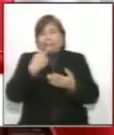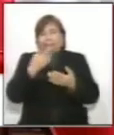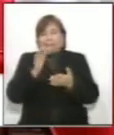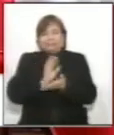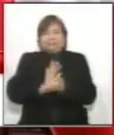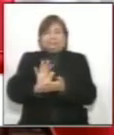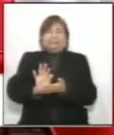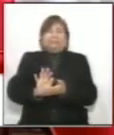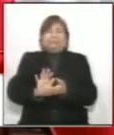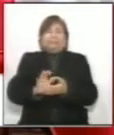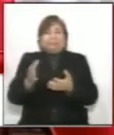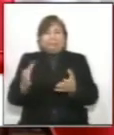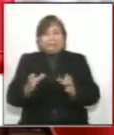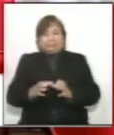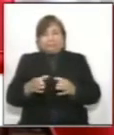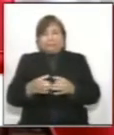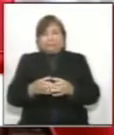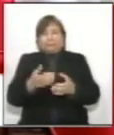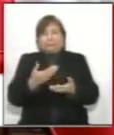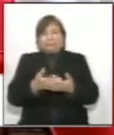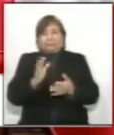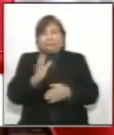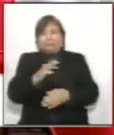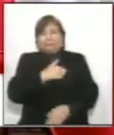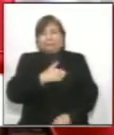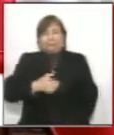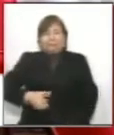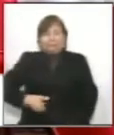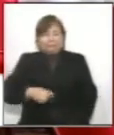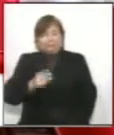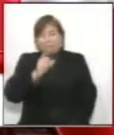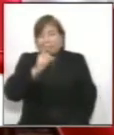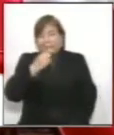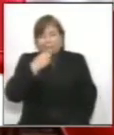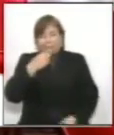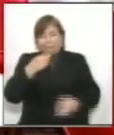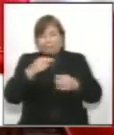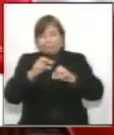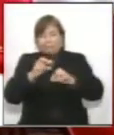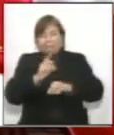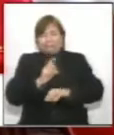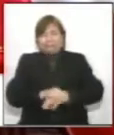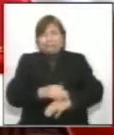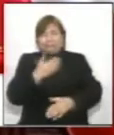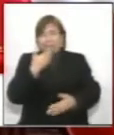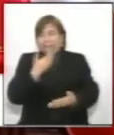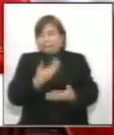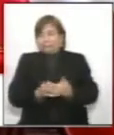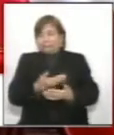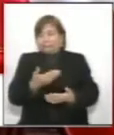al Congreso de la República a través de su presidencia. Eso no debe ser permitido. Yo les agradezco